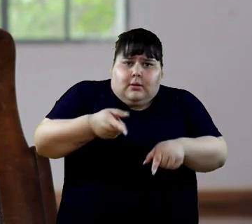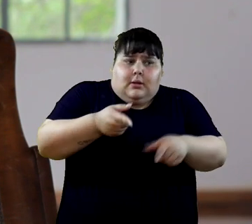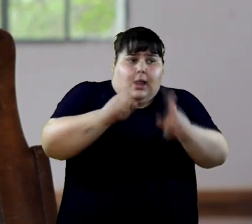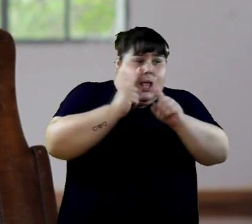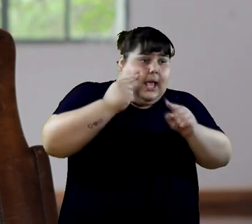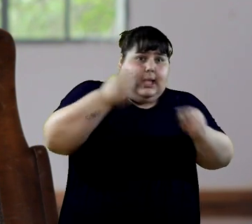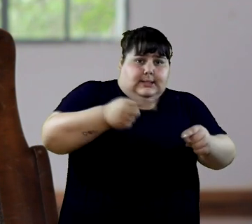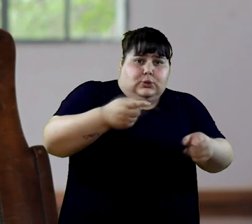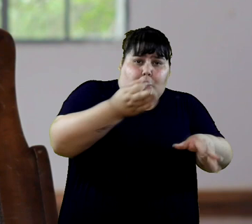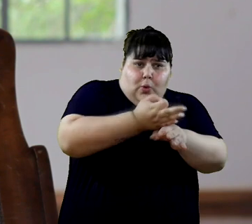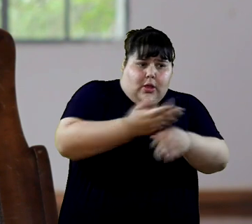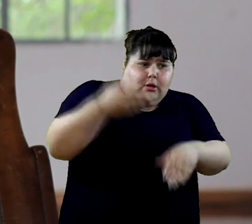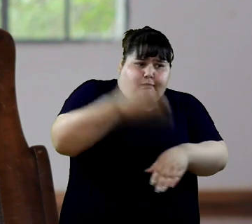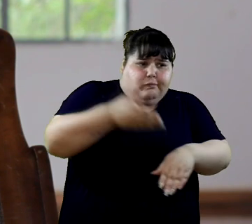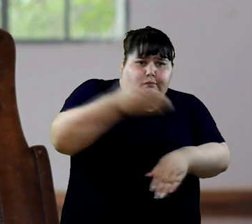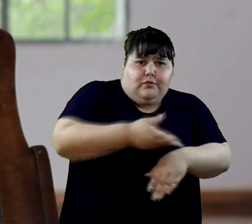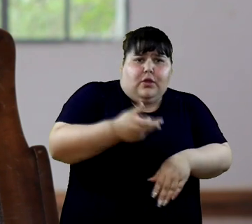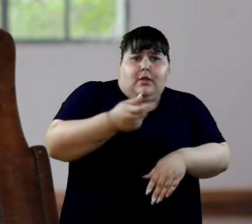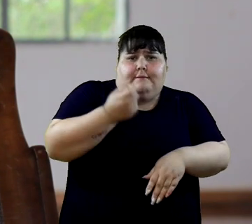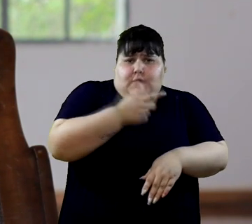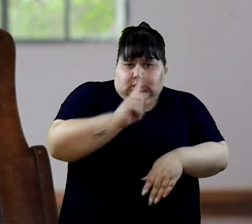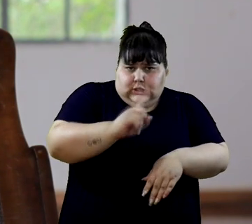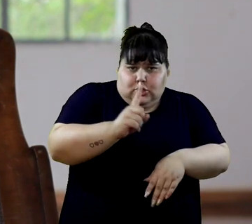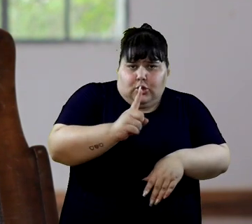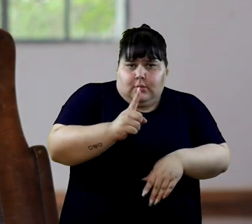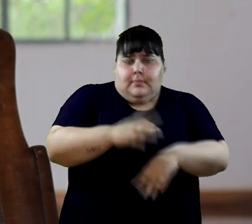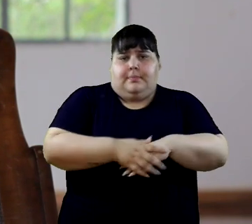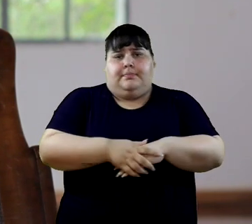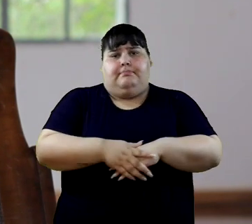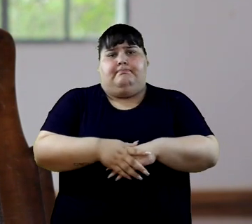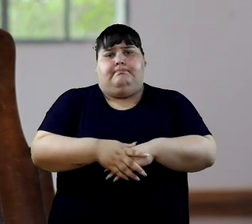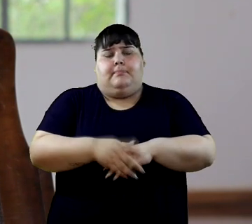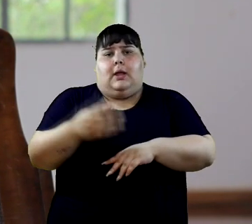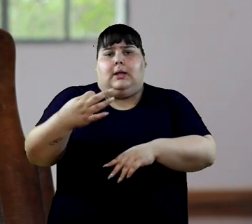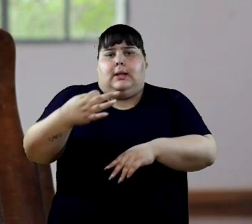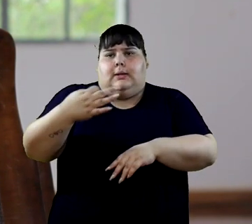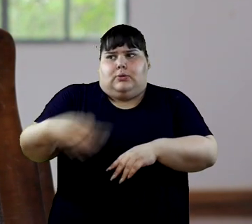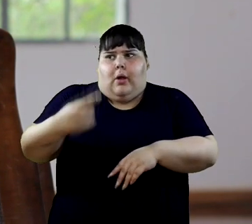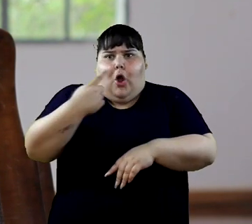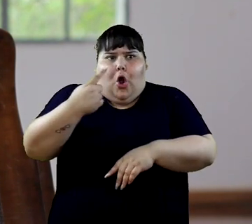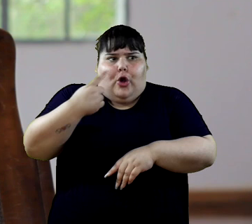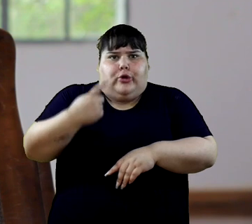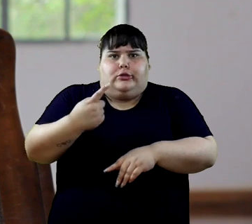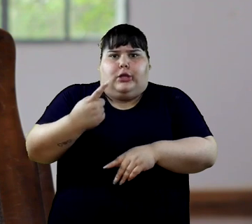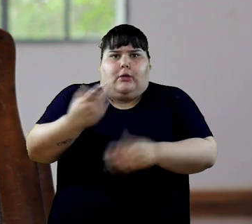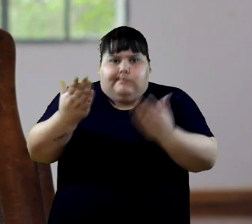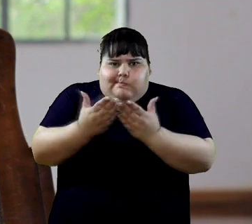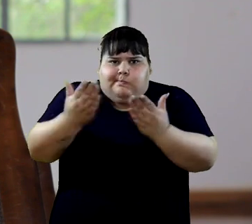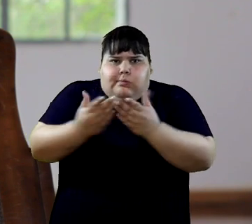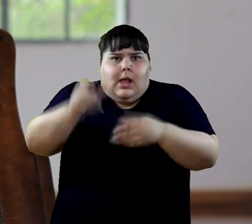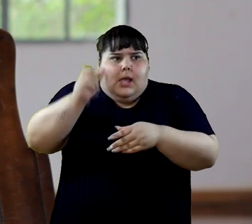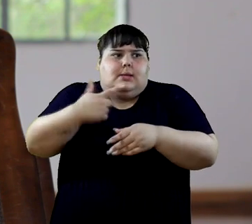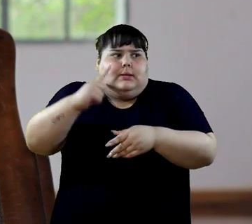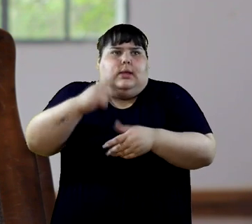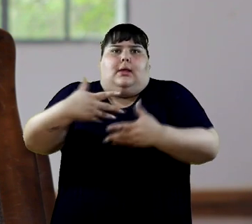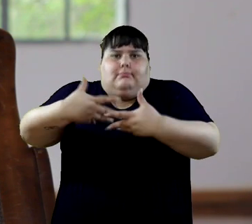fue la institución educativa, ¿sí? Tuve que conocer mucho de la ESI a entender, porque